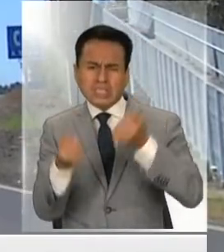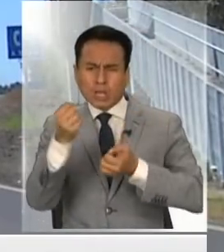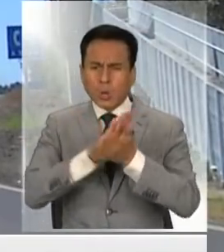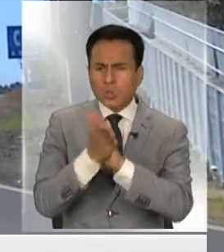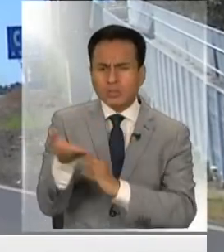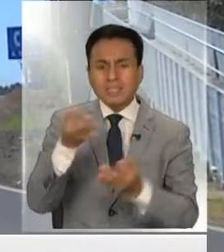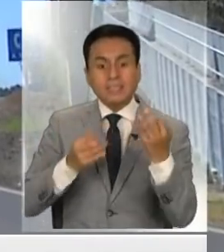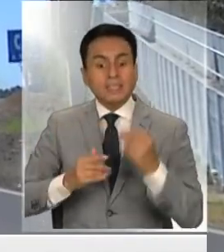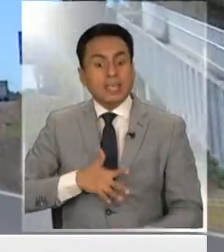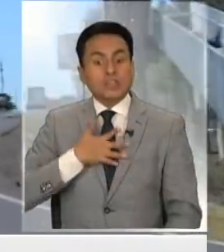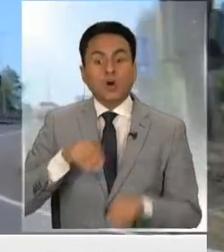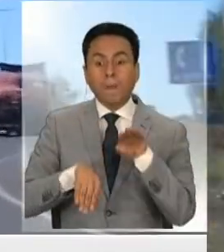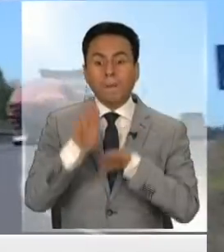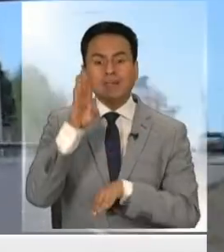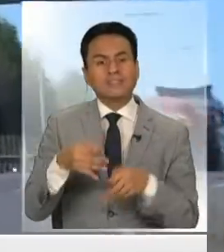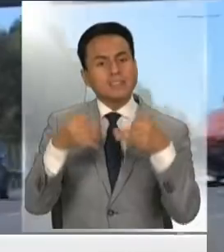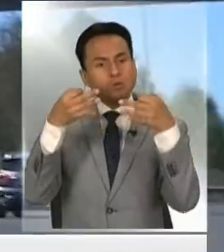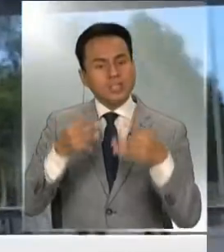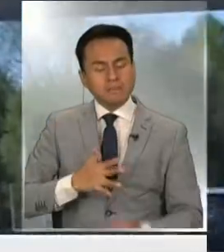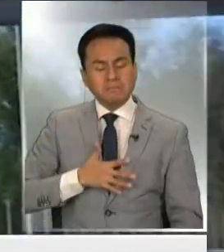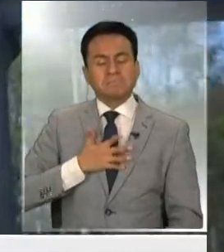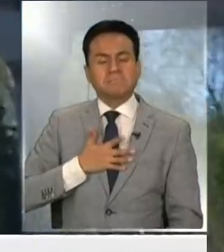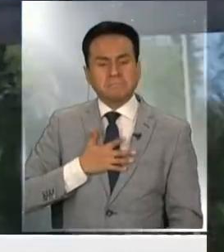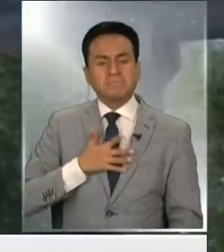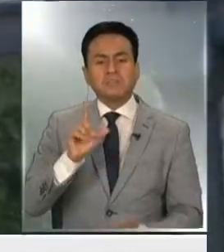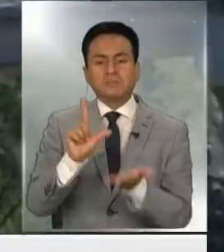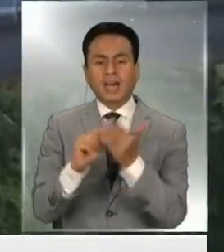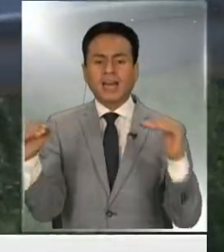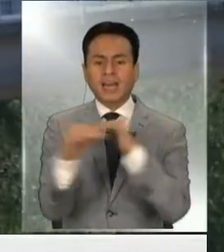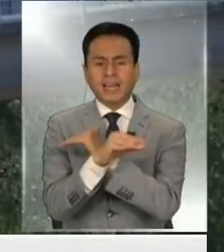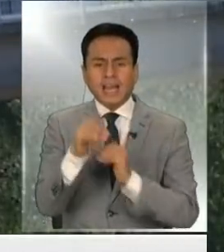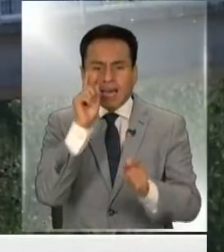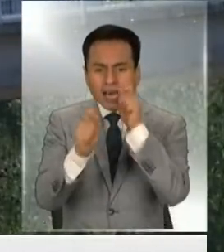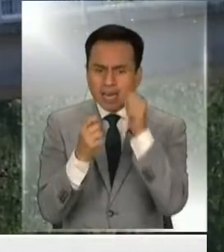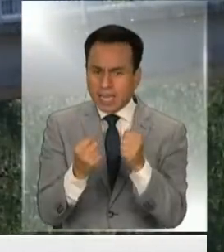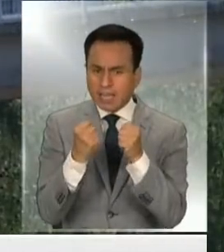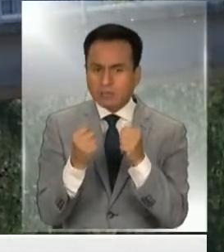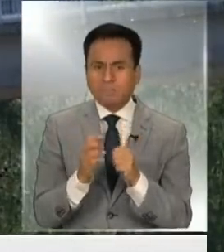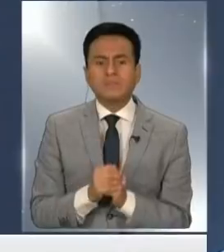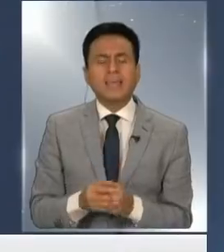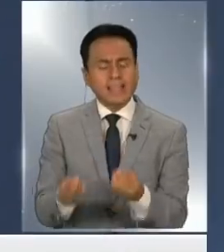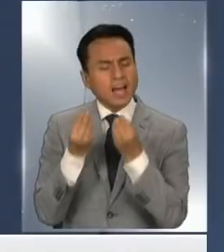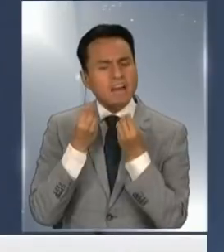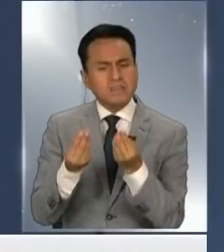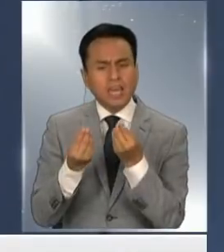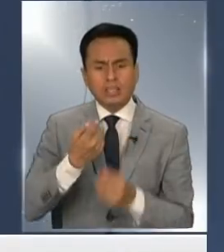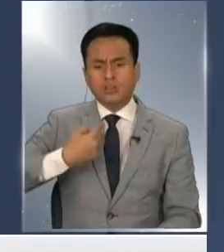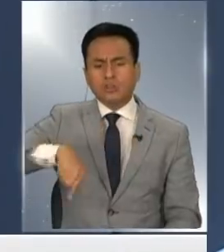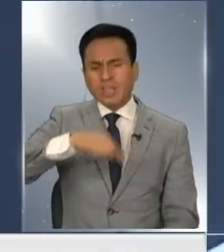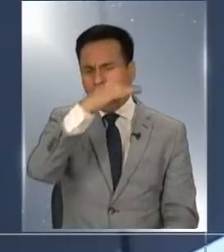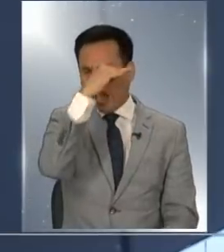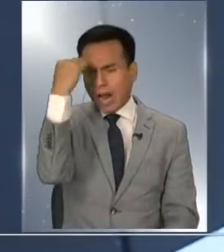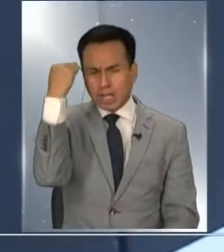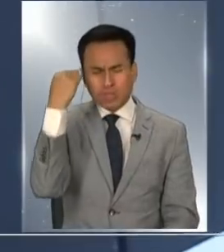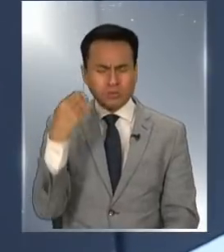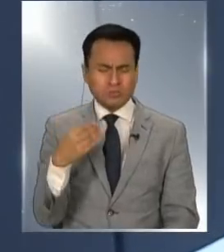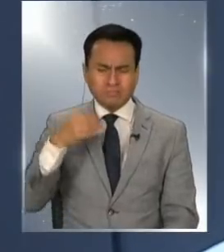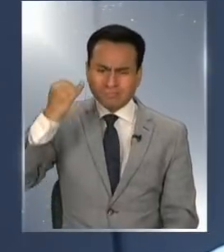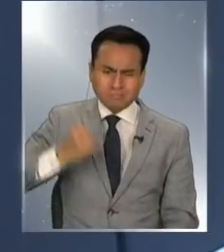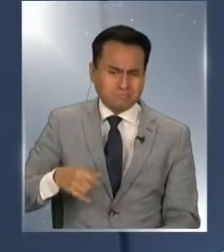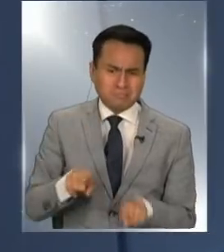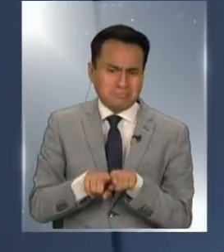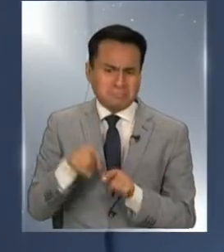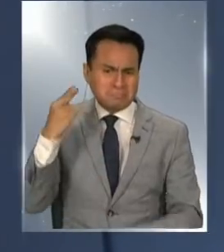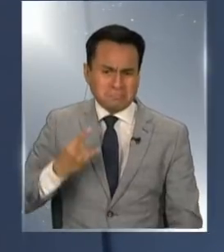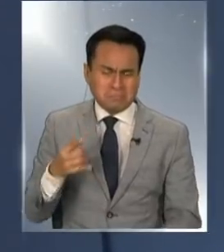una sensación de mayor seguridad en zonas de alto riesgo. Está bien, porque resulta que estamos harto urgidos, pues.